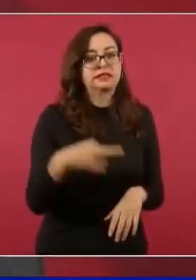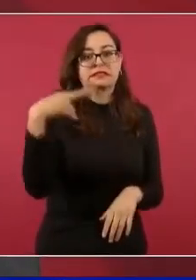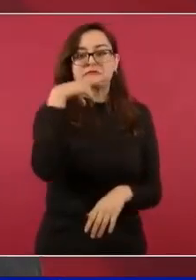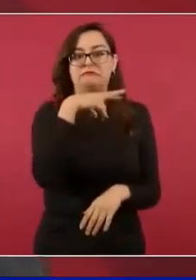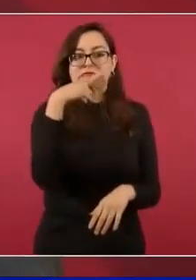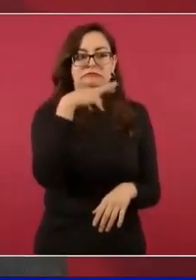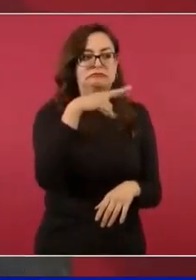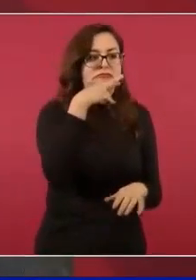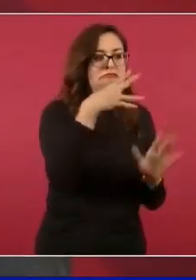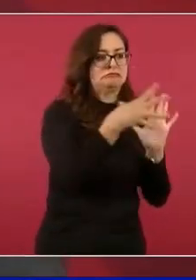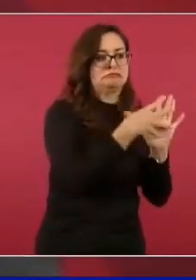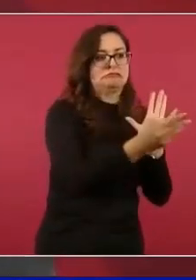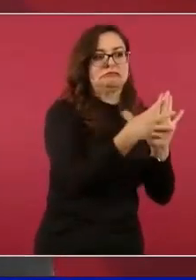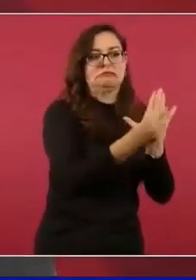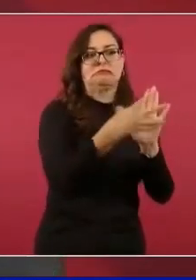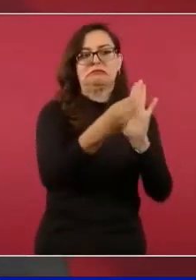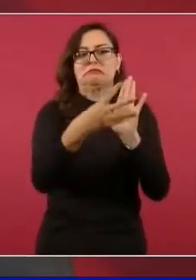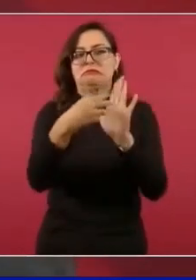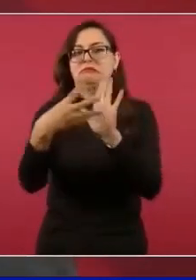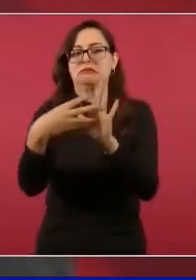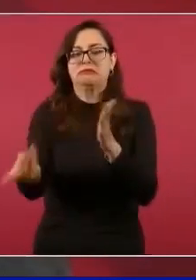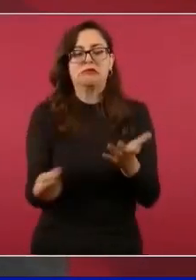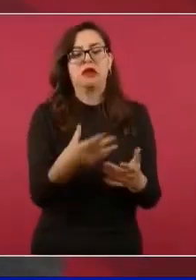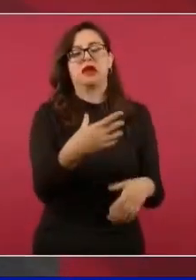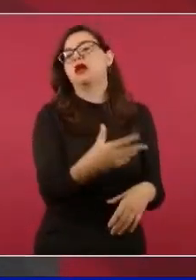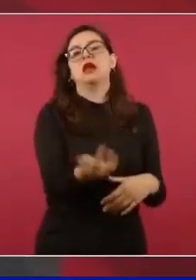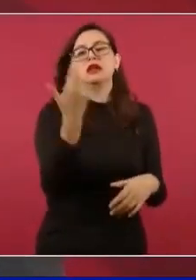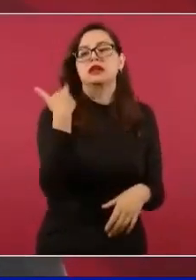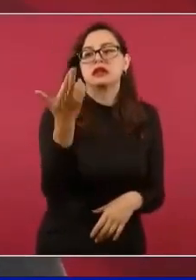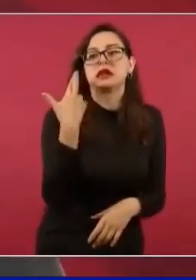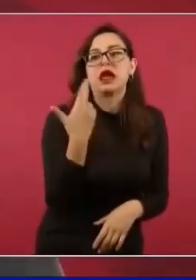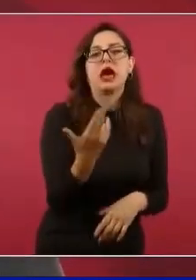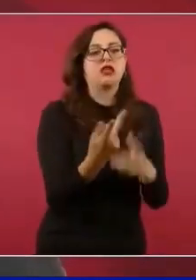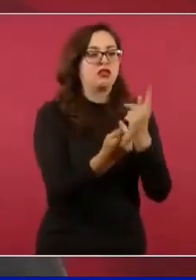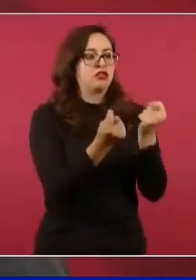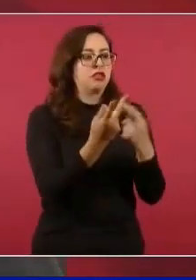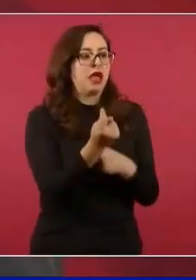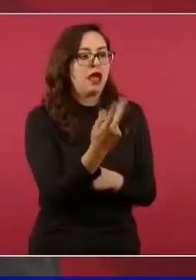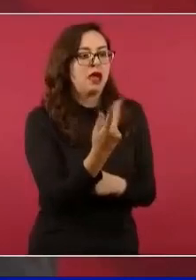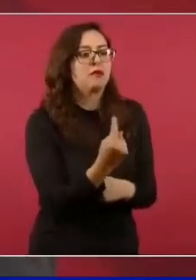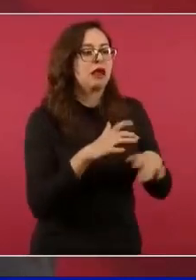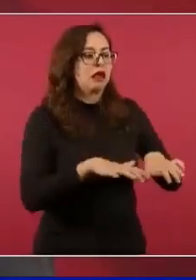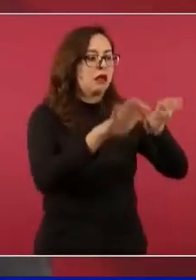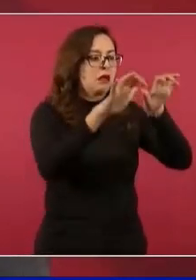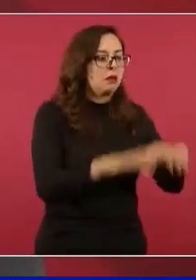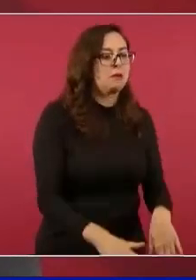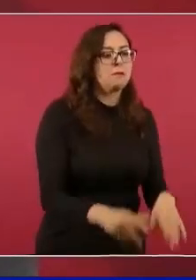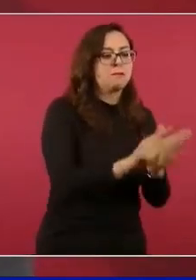comentaristas de radio de televisión articulistas columnistas